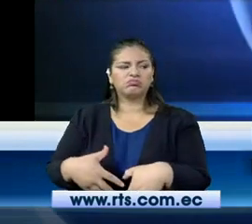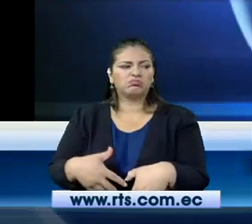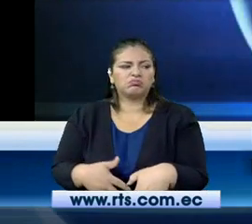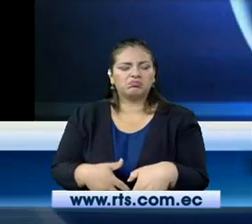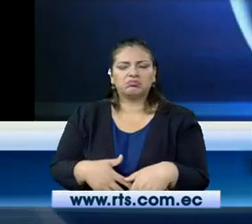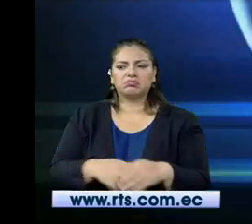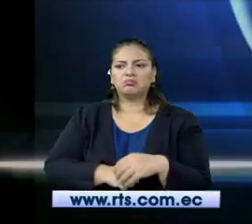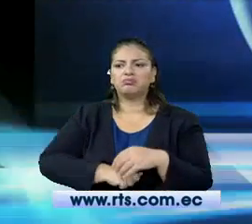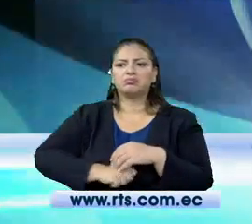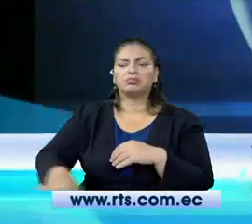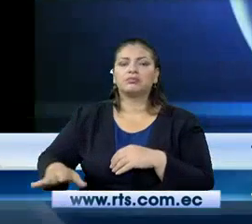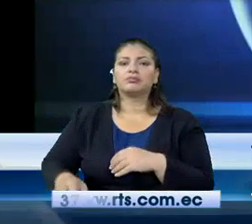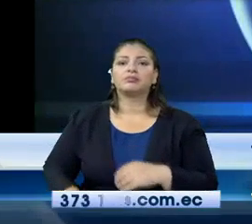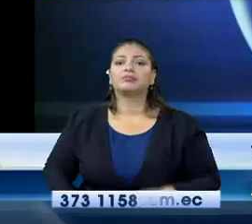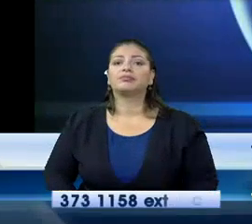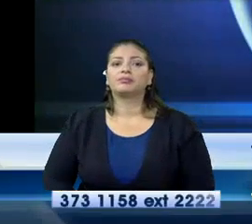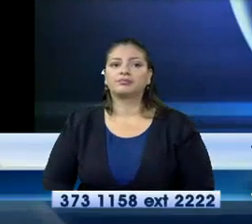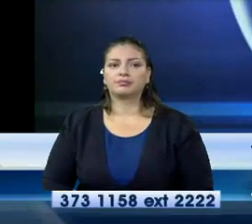pero aparentemente